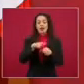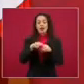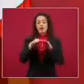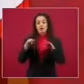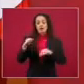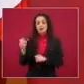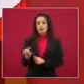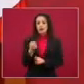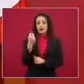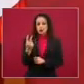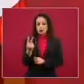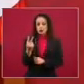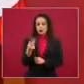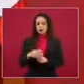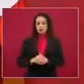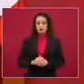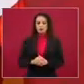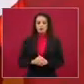Neutral, 2.